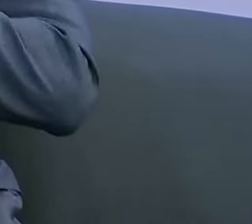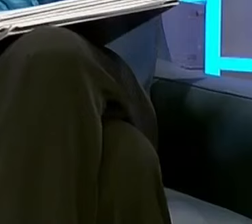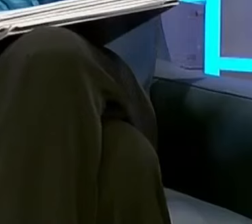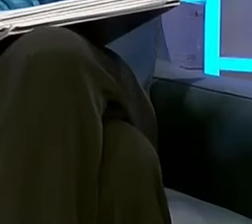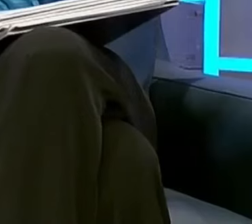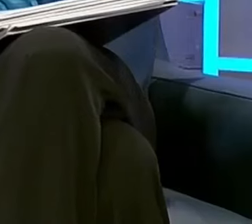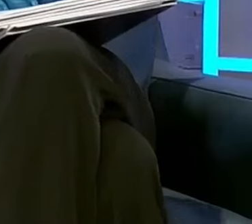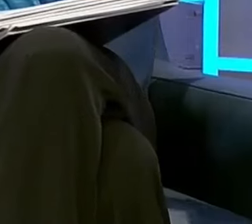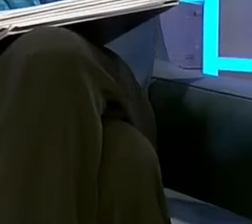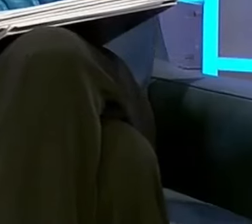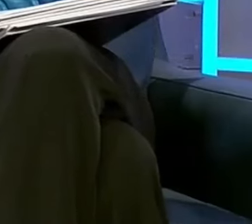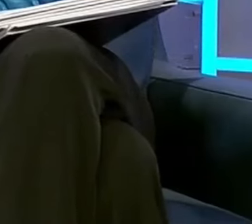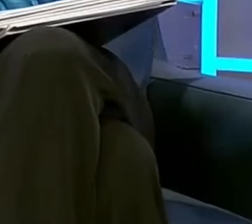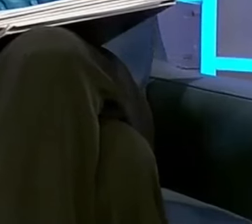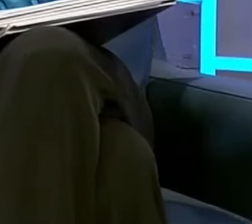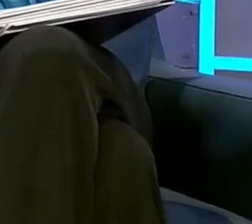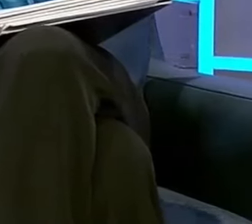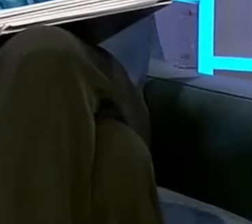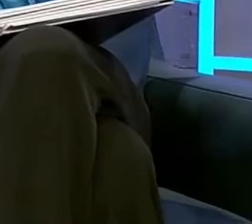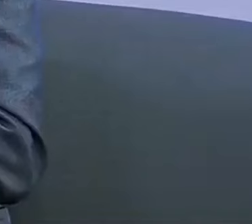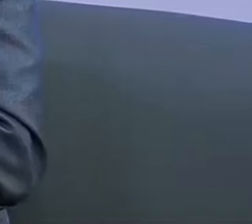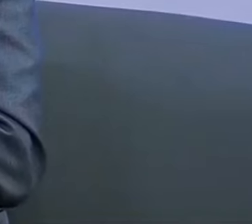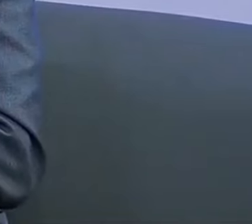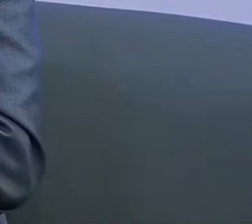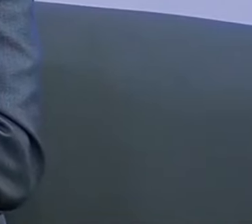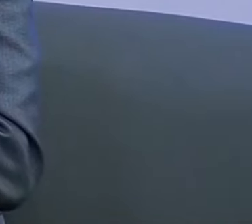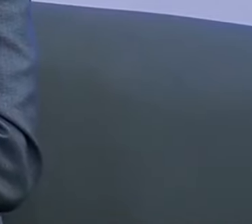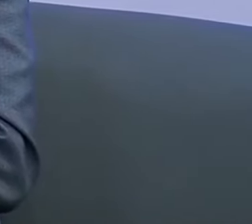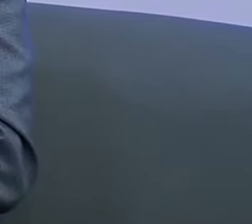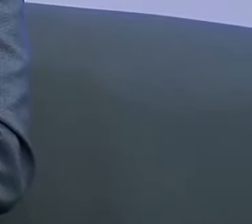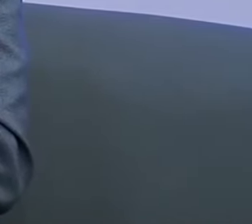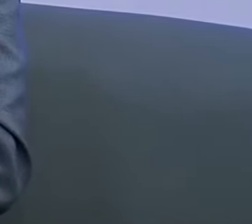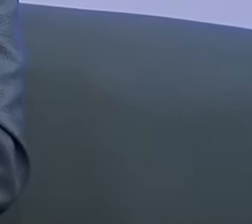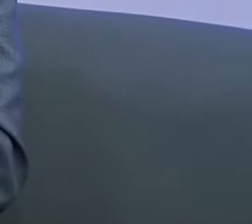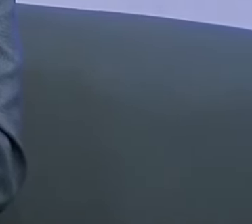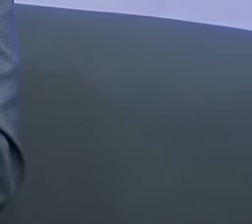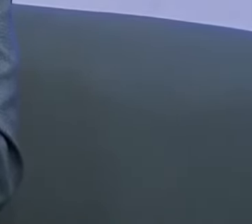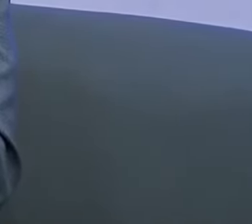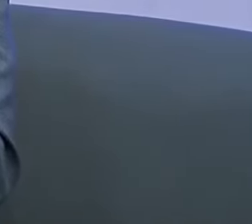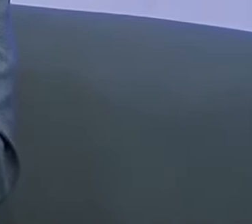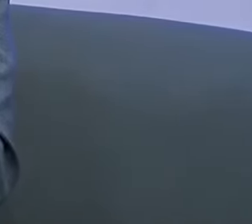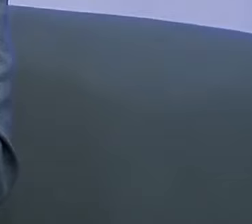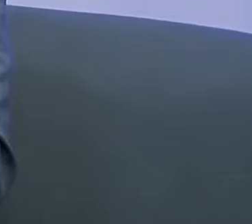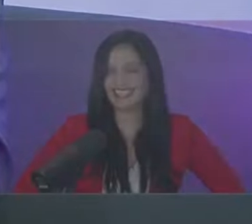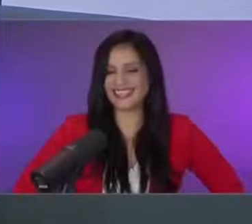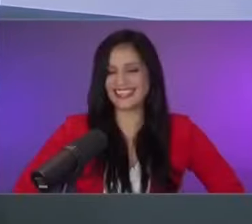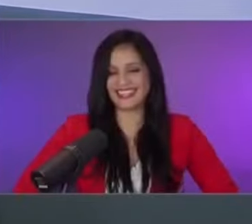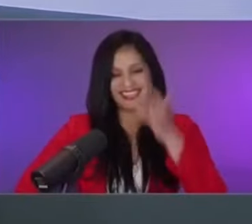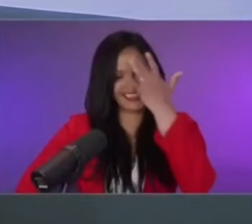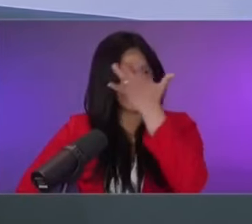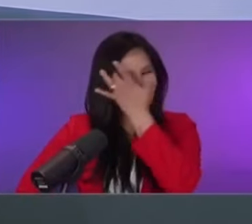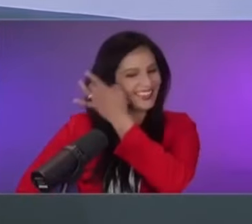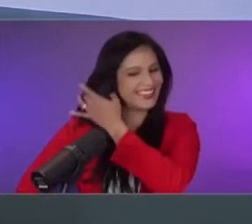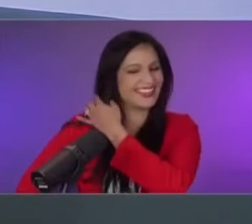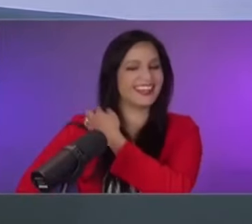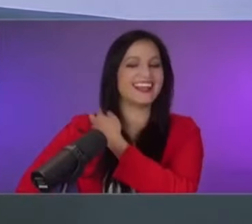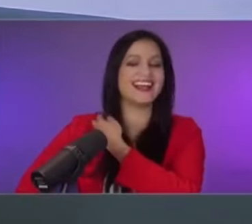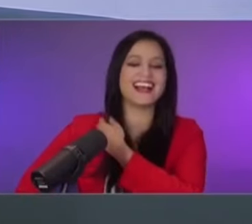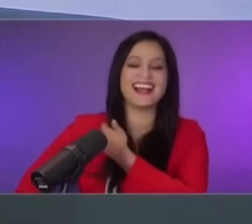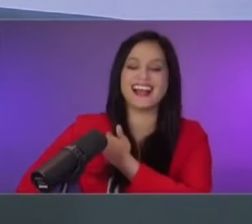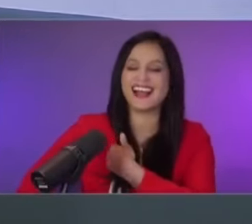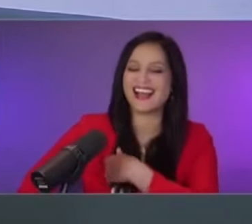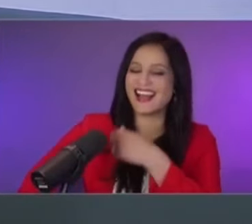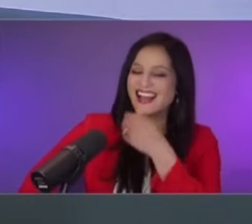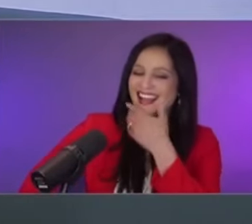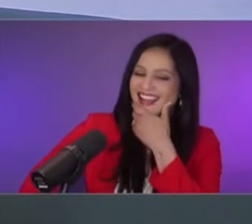cabello ha cambiado estás haciendo ejercicio porque aquí se nota bueno nada que os Osiris